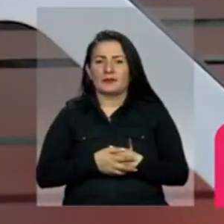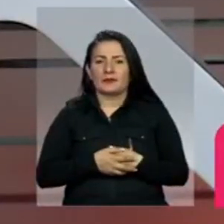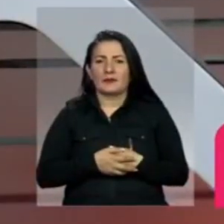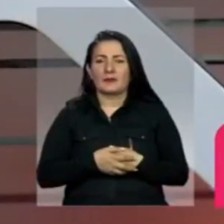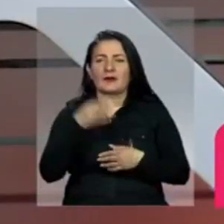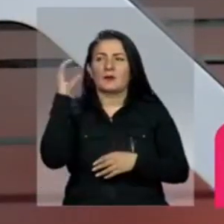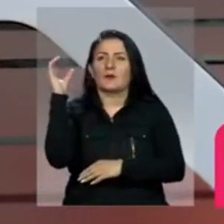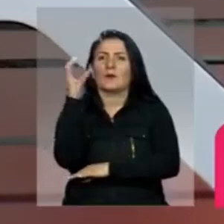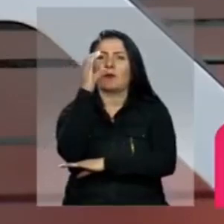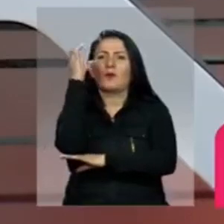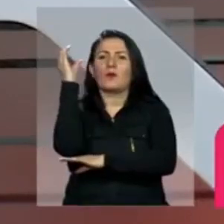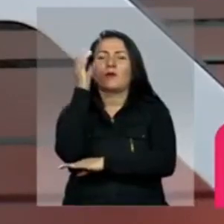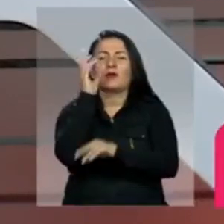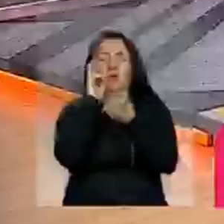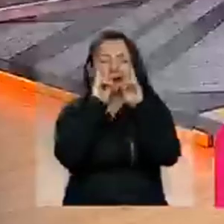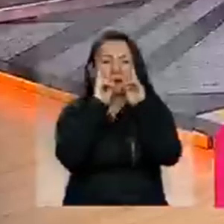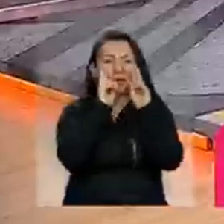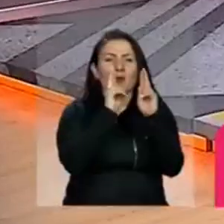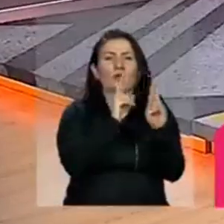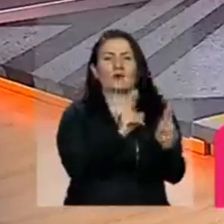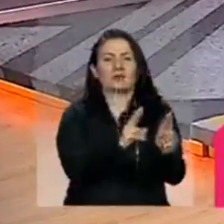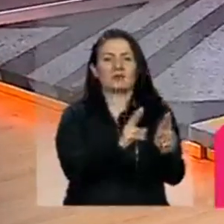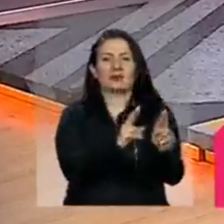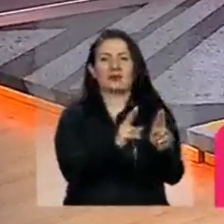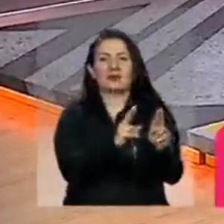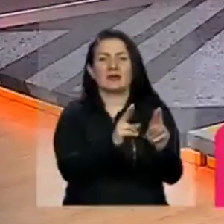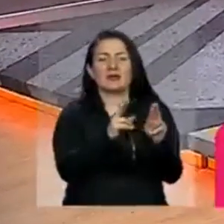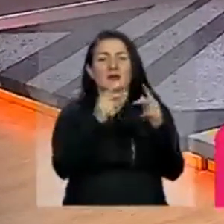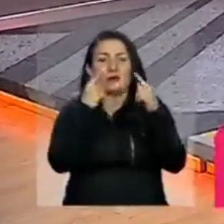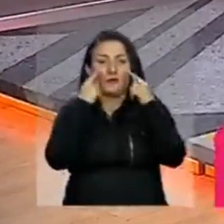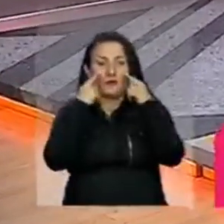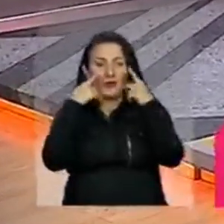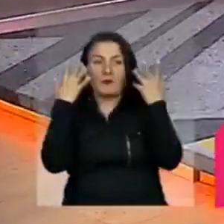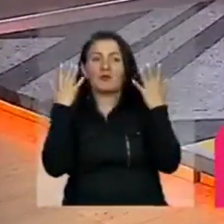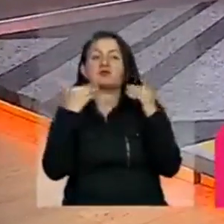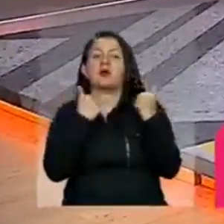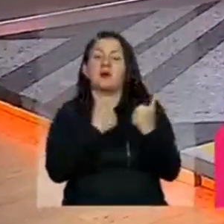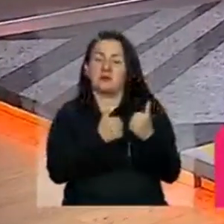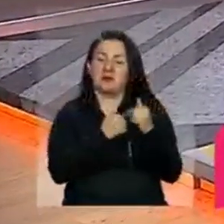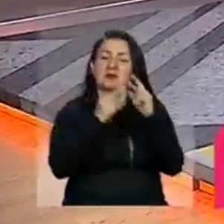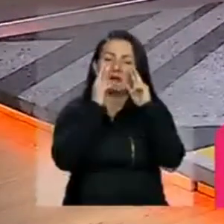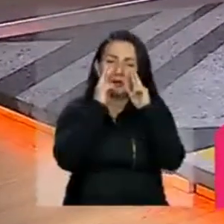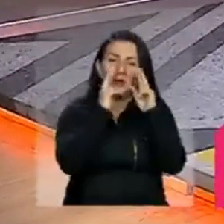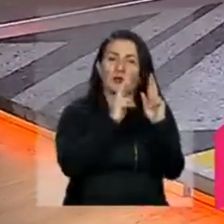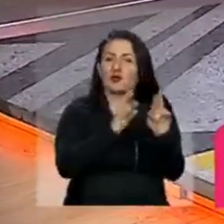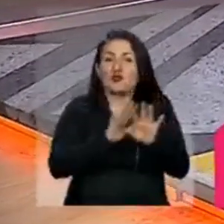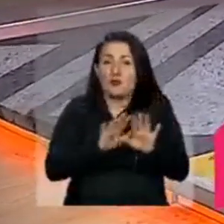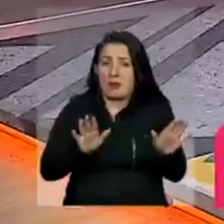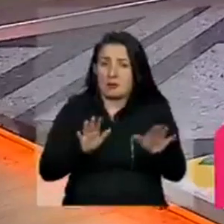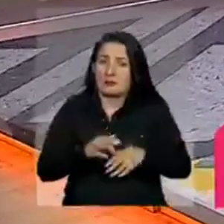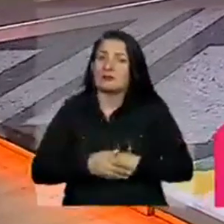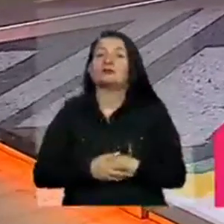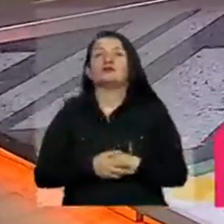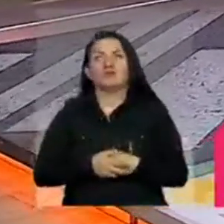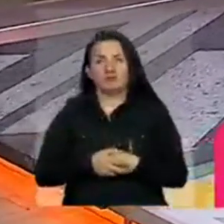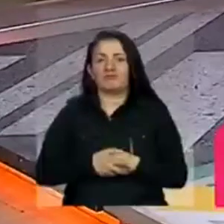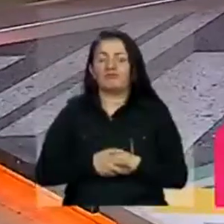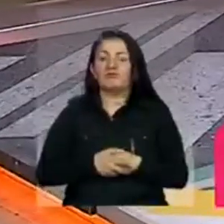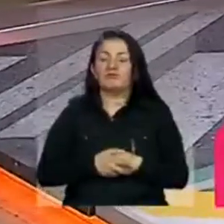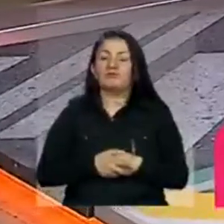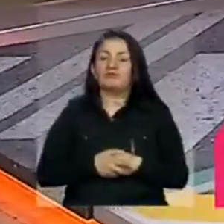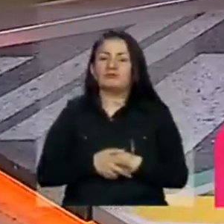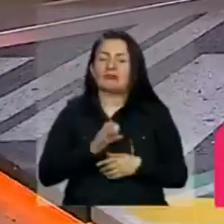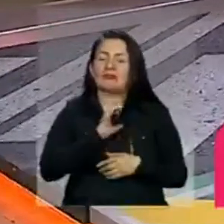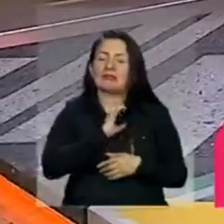que solamente reconoce cuando se es famoso o cuando tiene algún tipo de reconocimiento. Así es, y lo